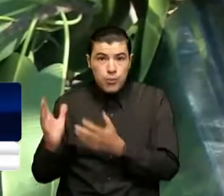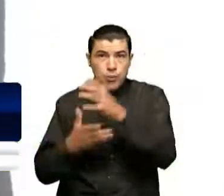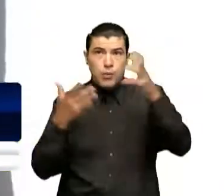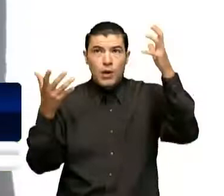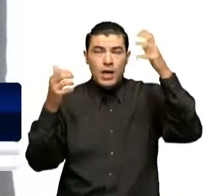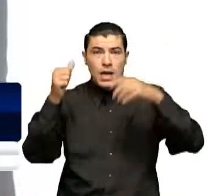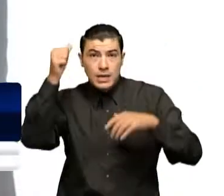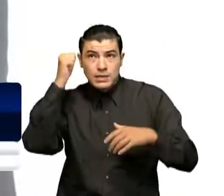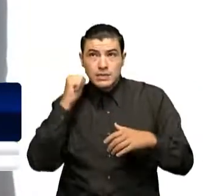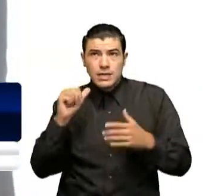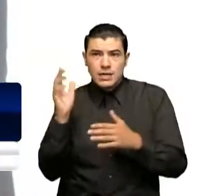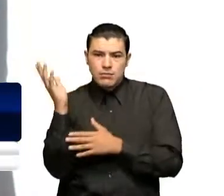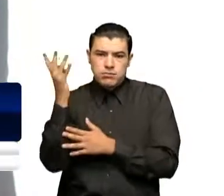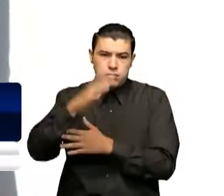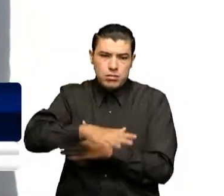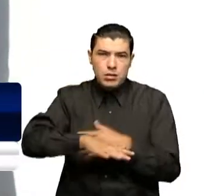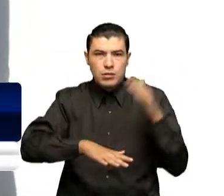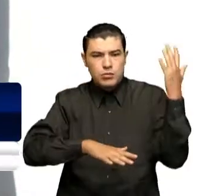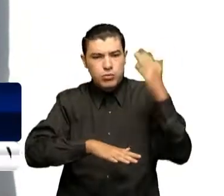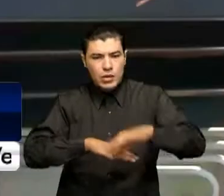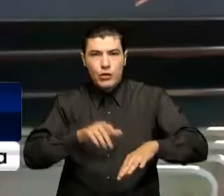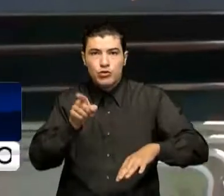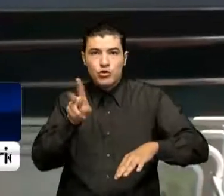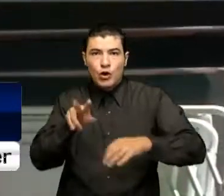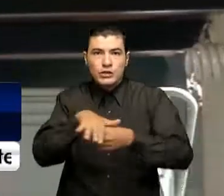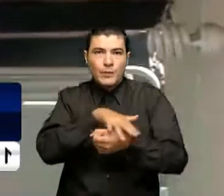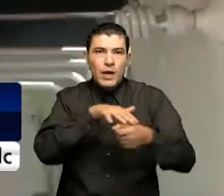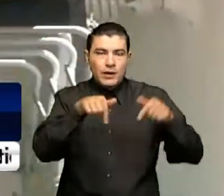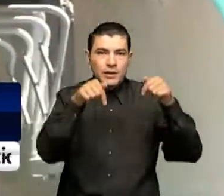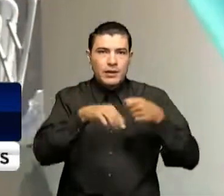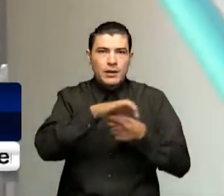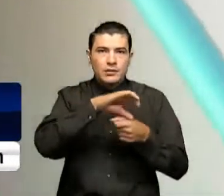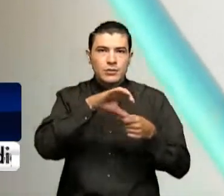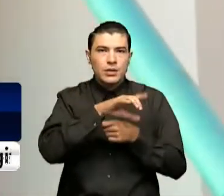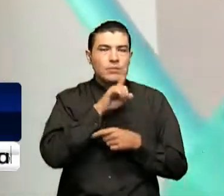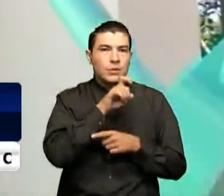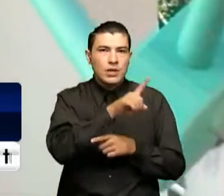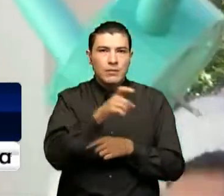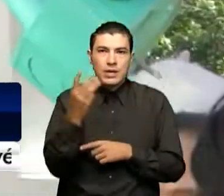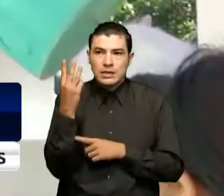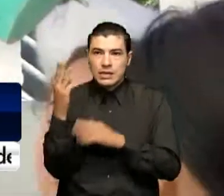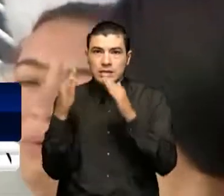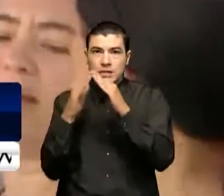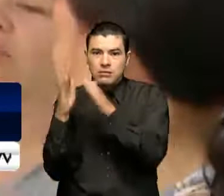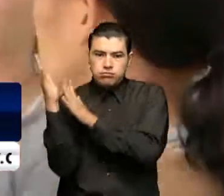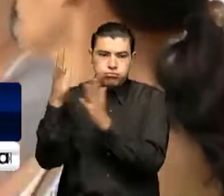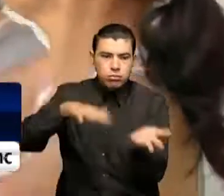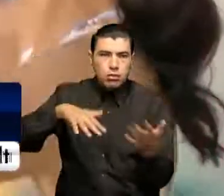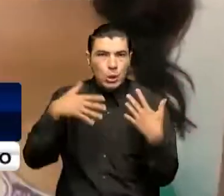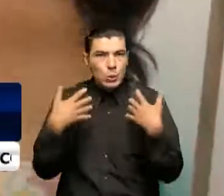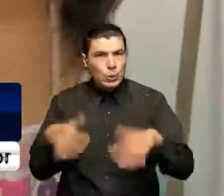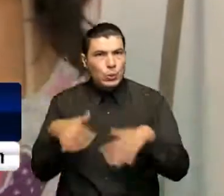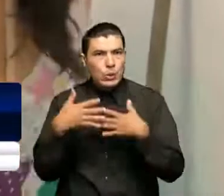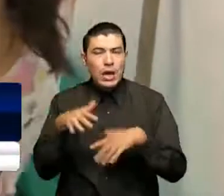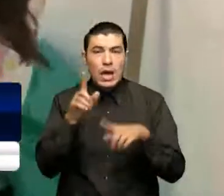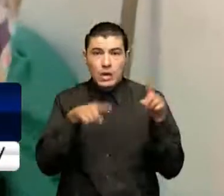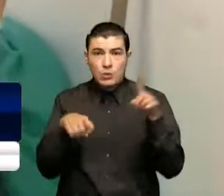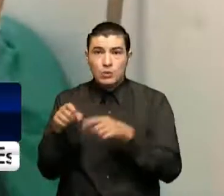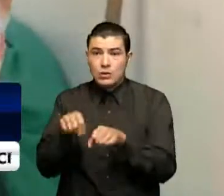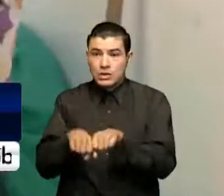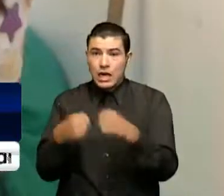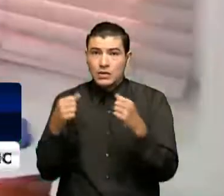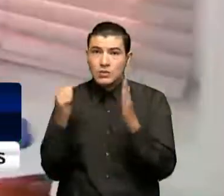generó la caída de árboles en 12 barrios de bucaramanga y de muros en tres viviendas dejando a su paso algunos daños materiales